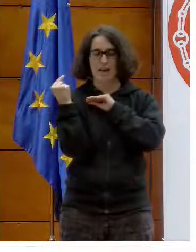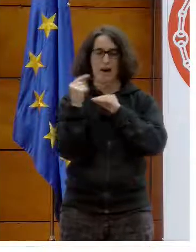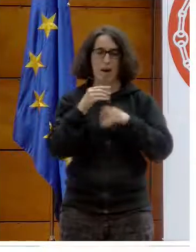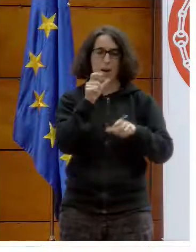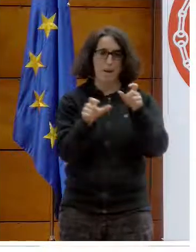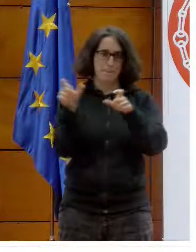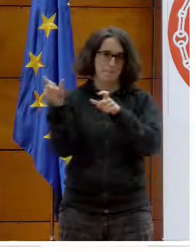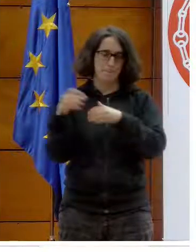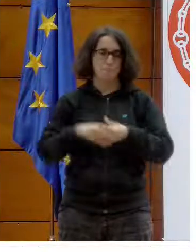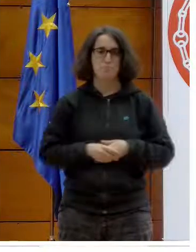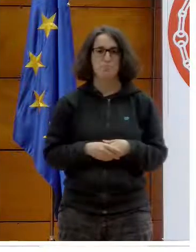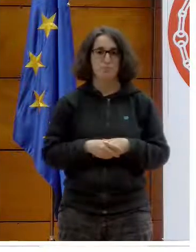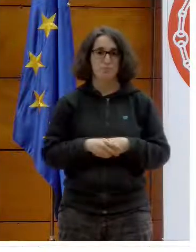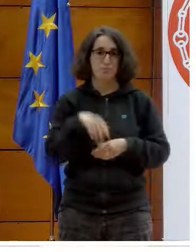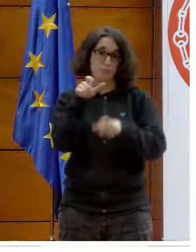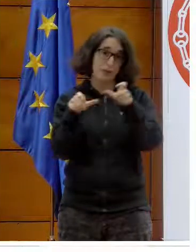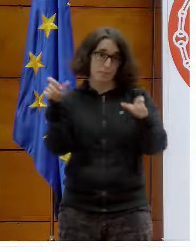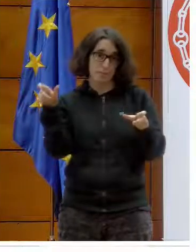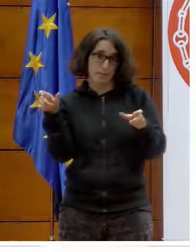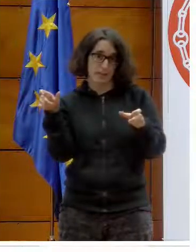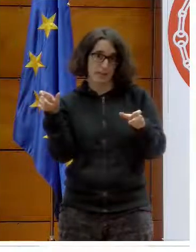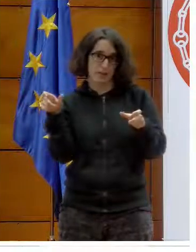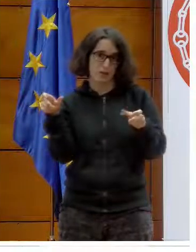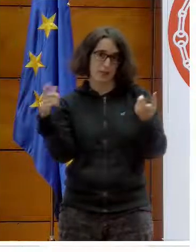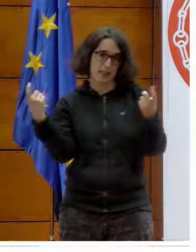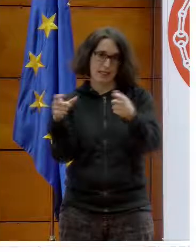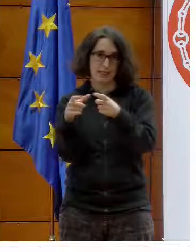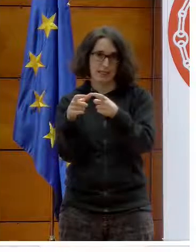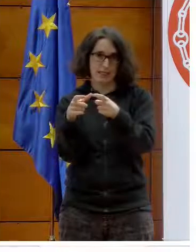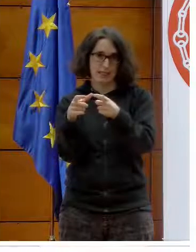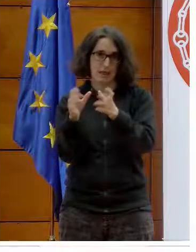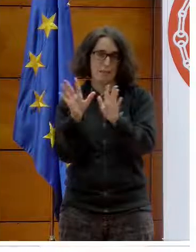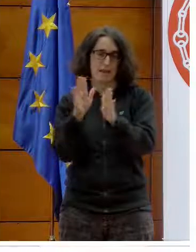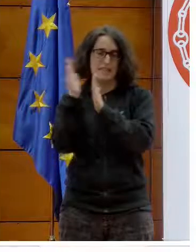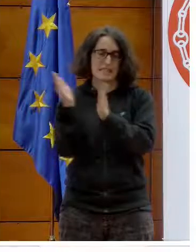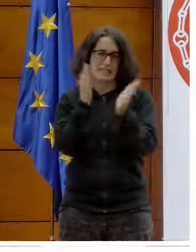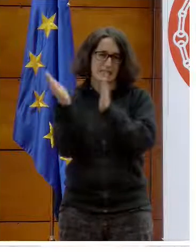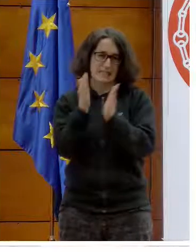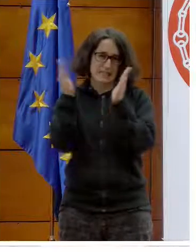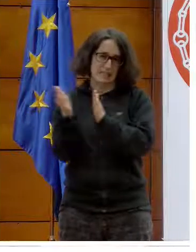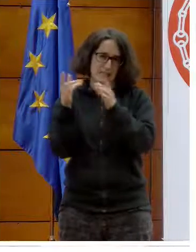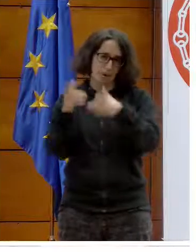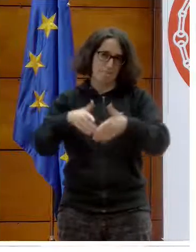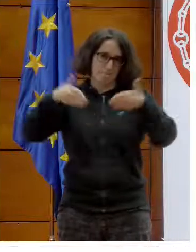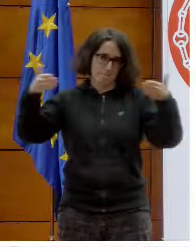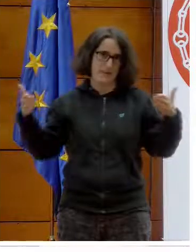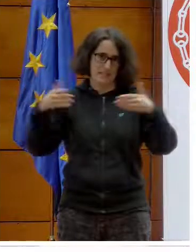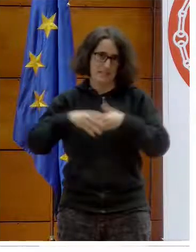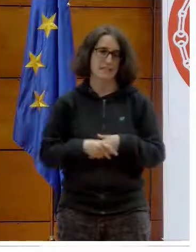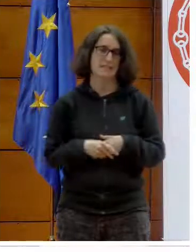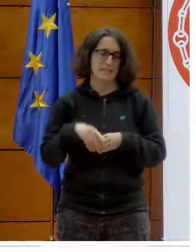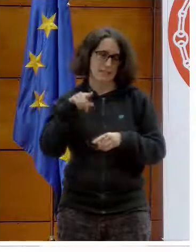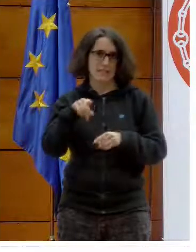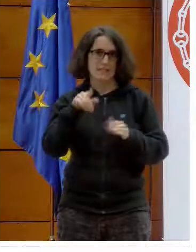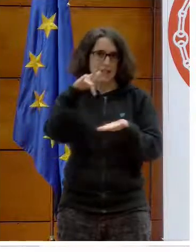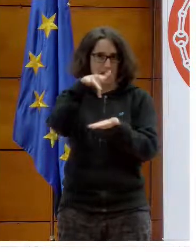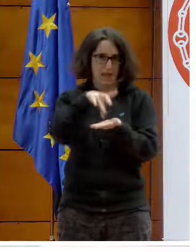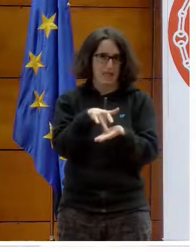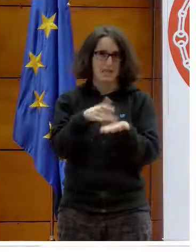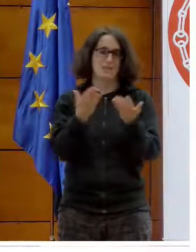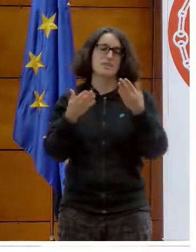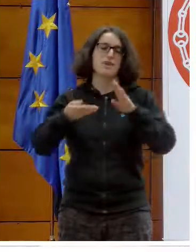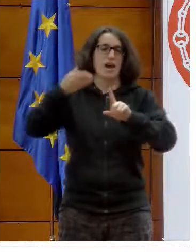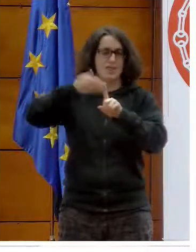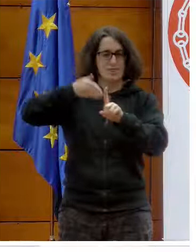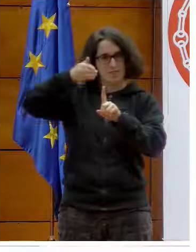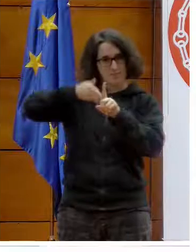de participantes, pero que han llevado a cabo más sesiones y ya hemos intentado objetivar algunos cambios pre- y post-intervención.